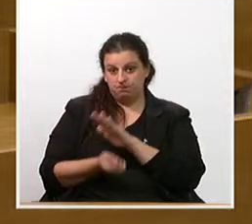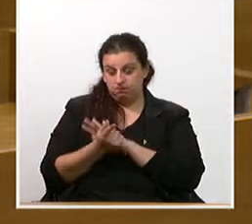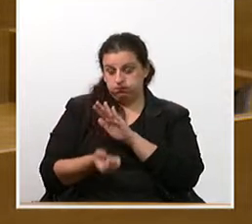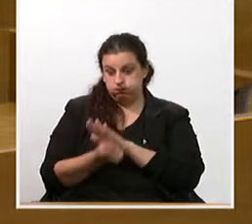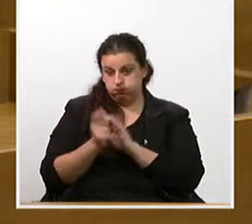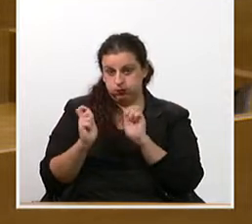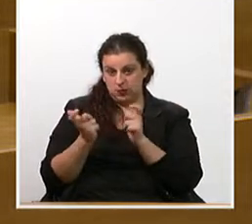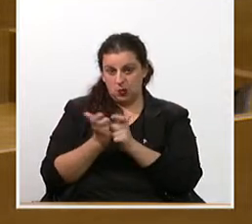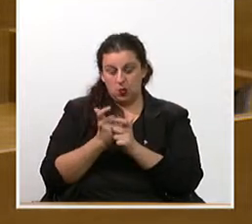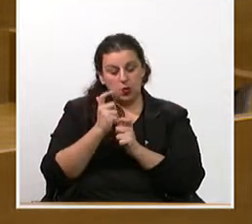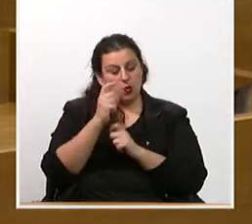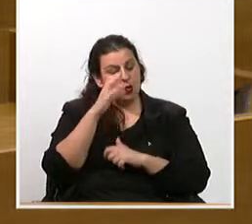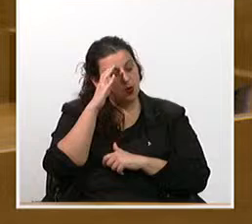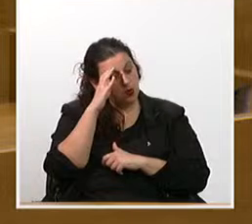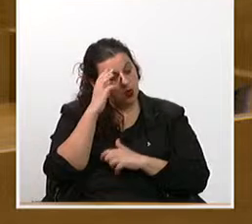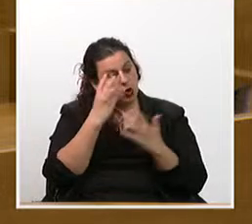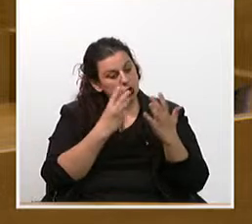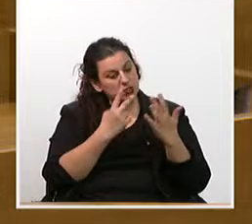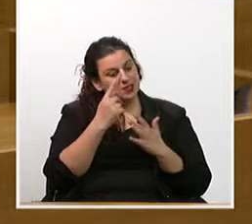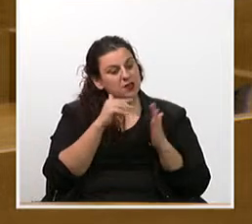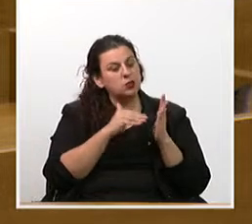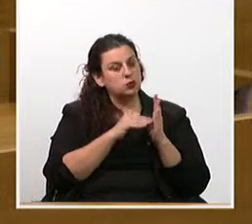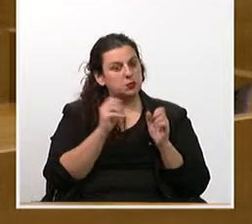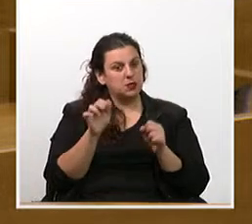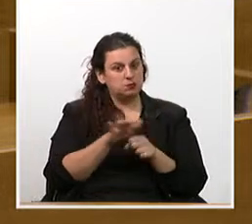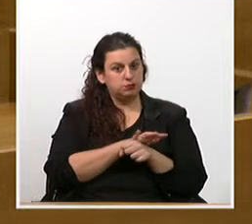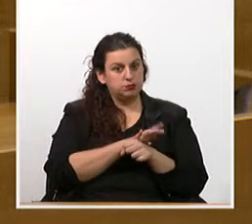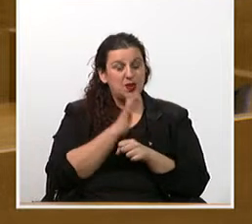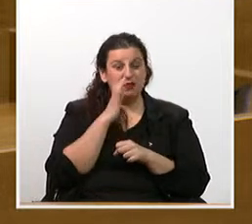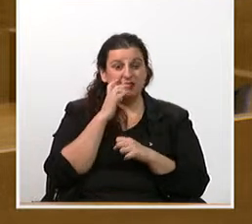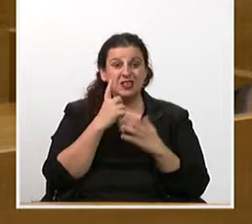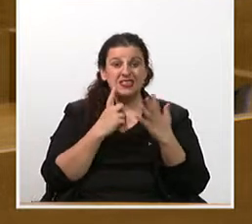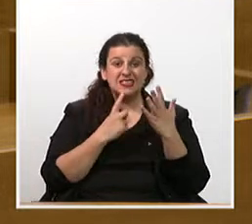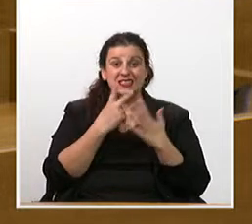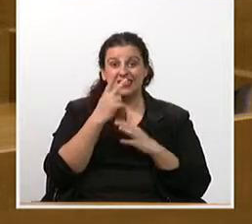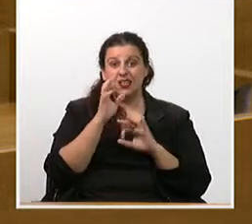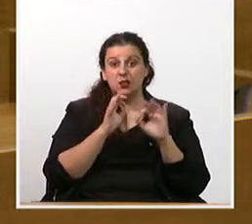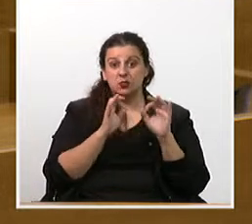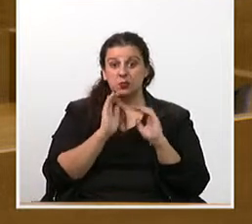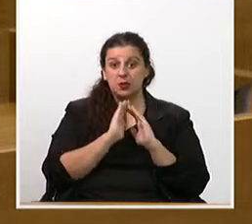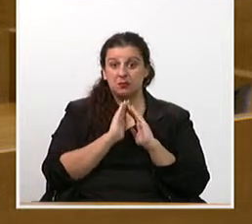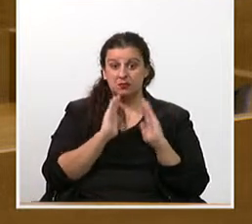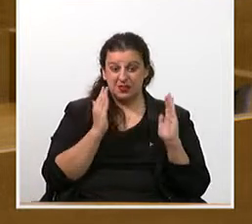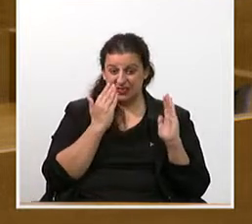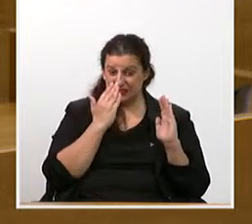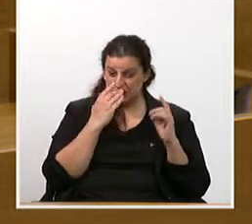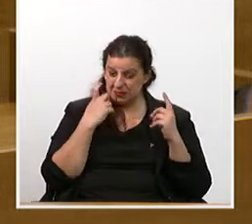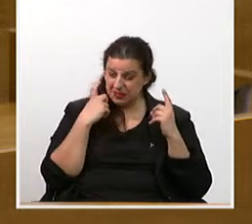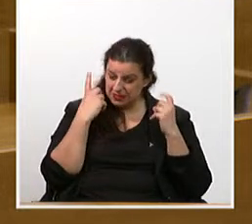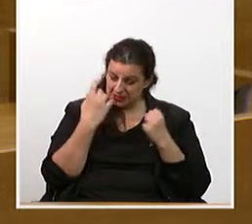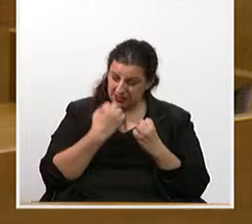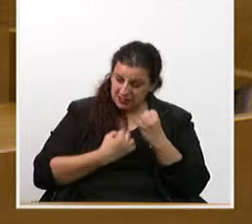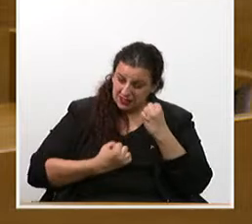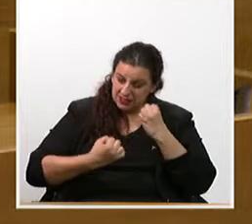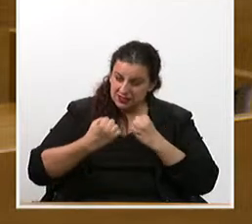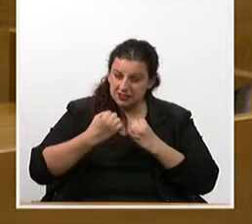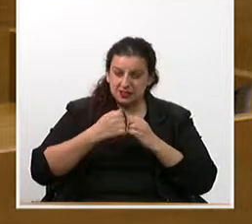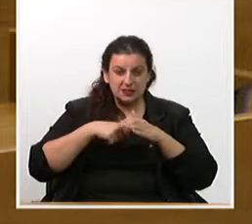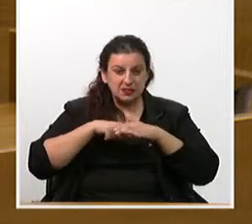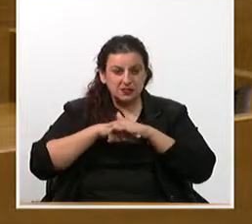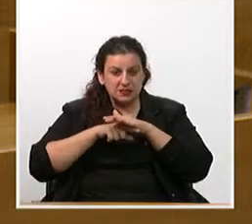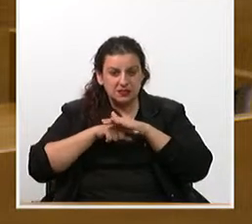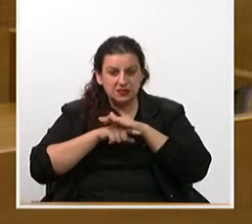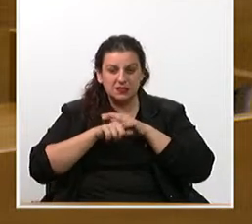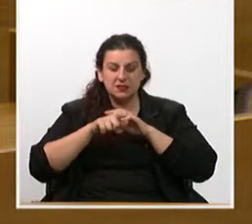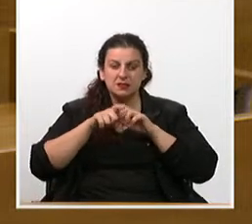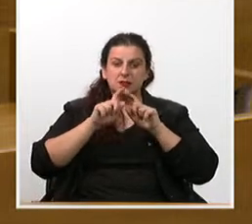atendieron 82,000 apenas un 62 por de verdad que todo el esfuerzo económico y de tramitación de todas